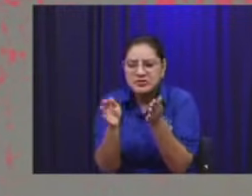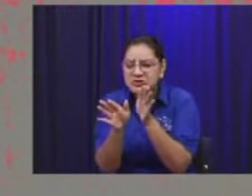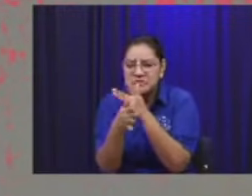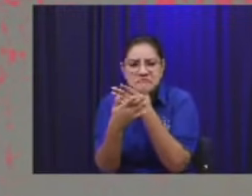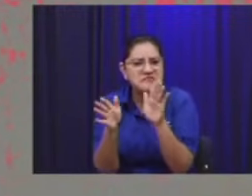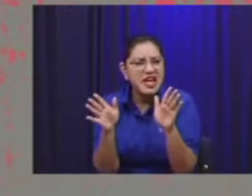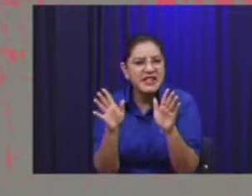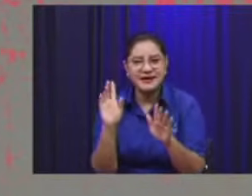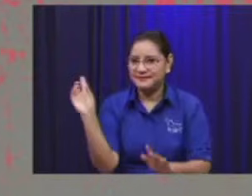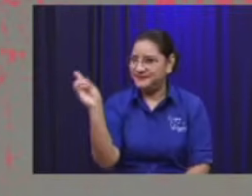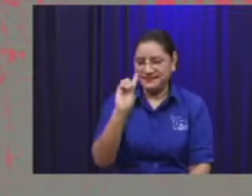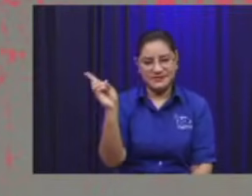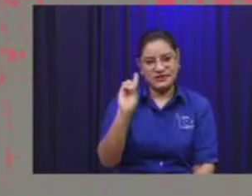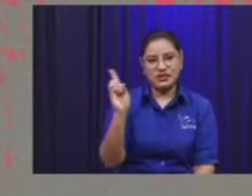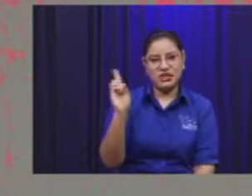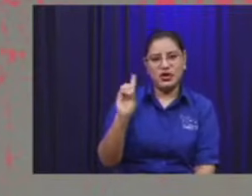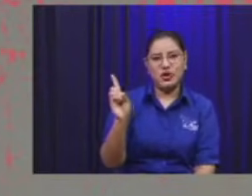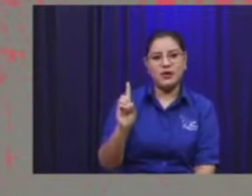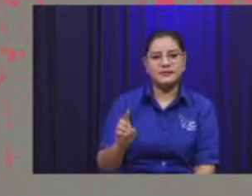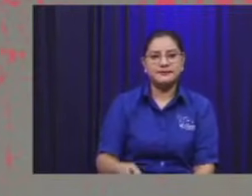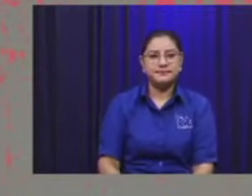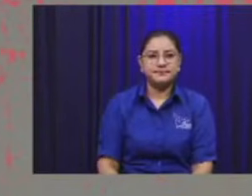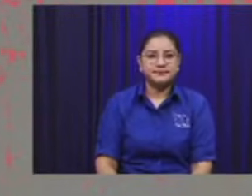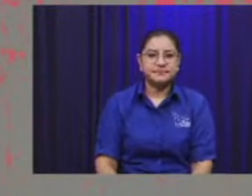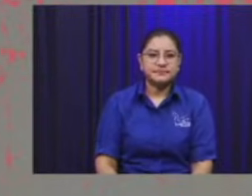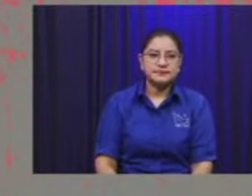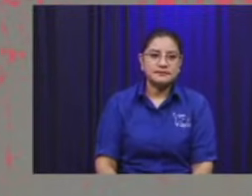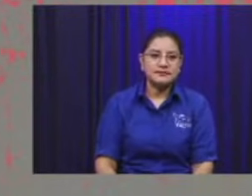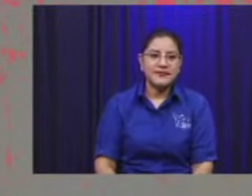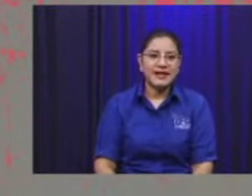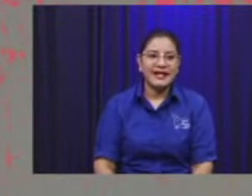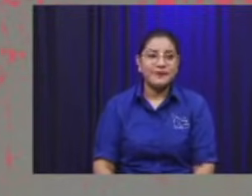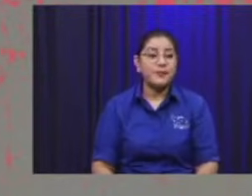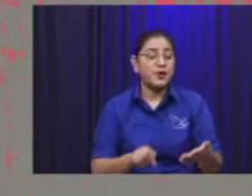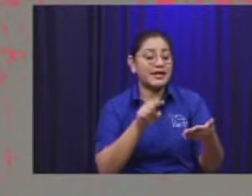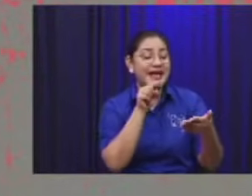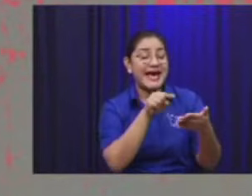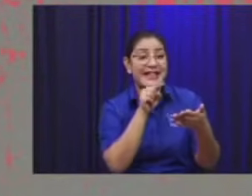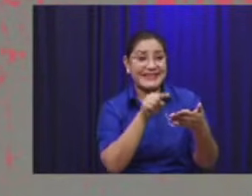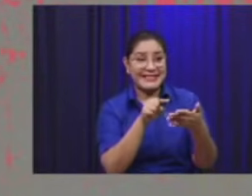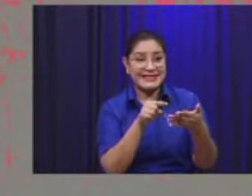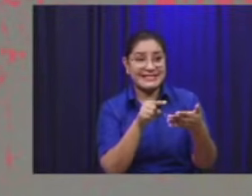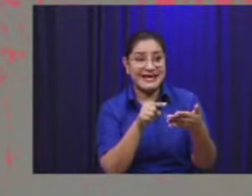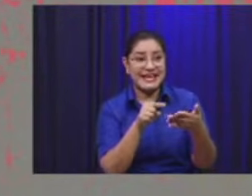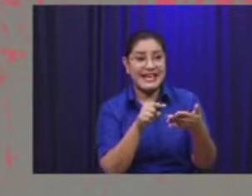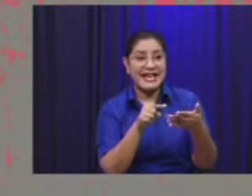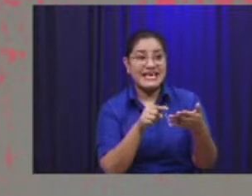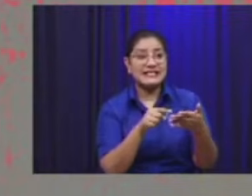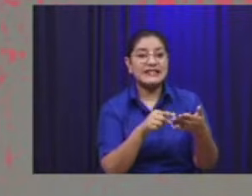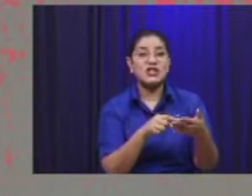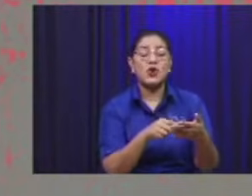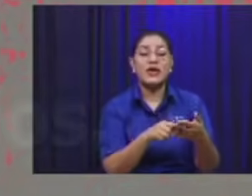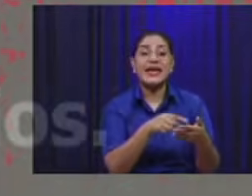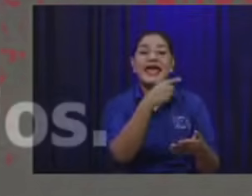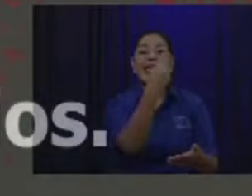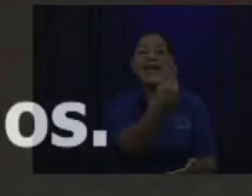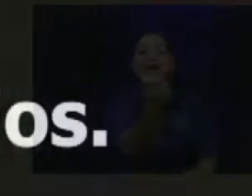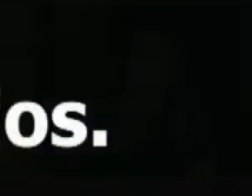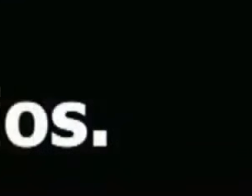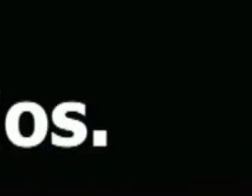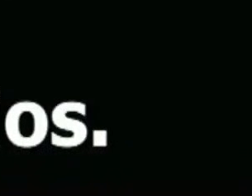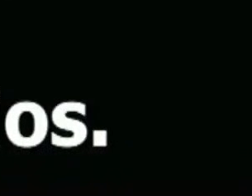no te vas a ir con las manos vacías mira mira esto y si no que cada mujer